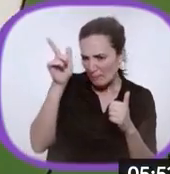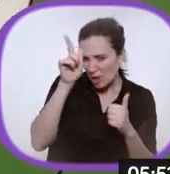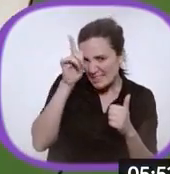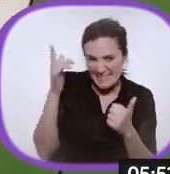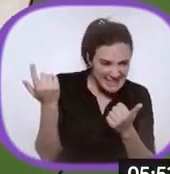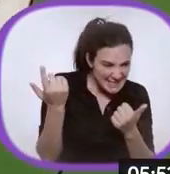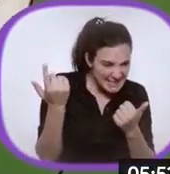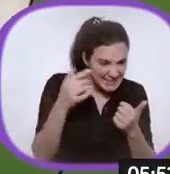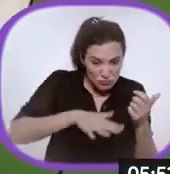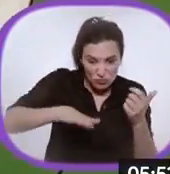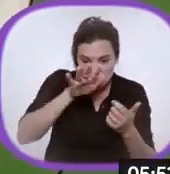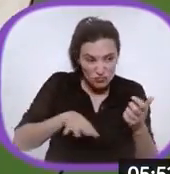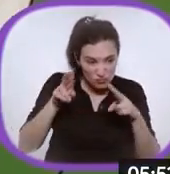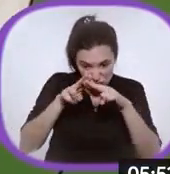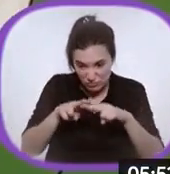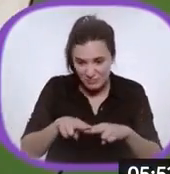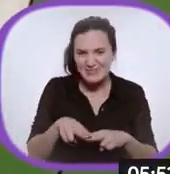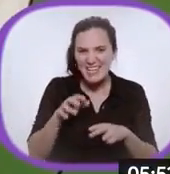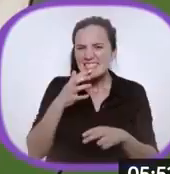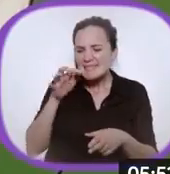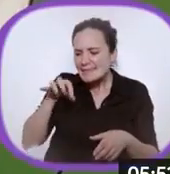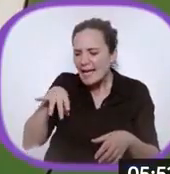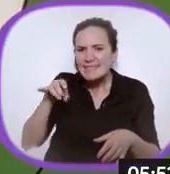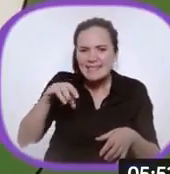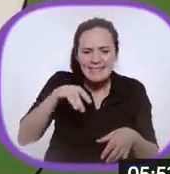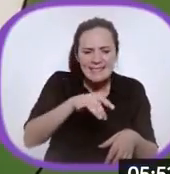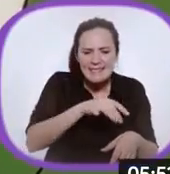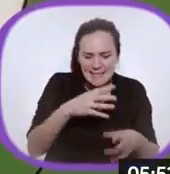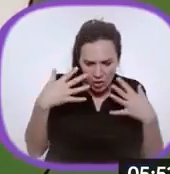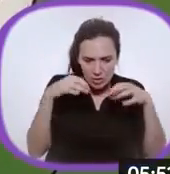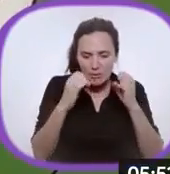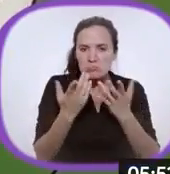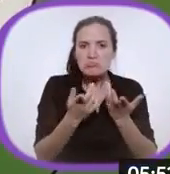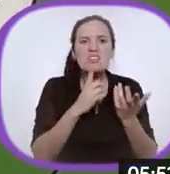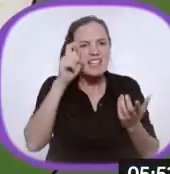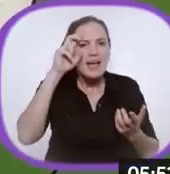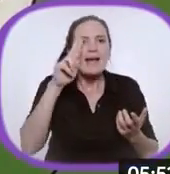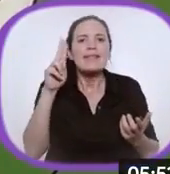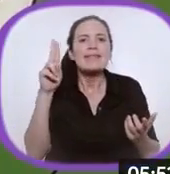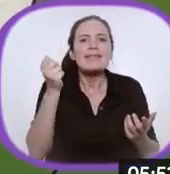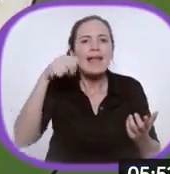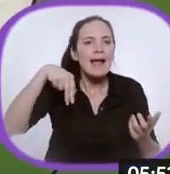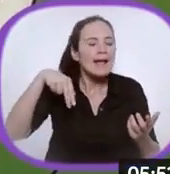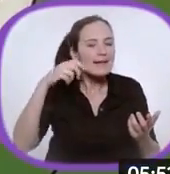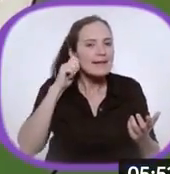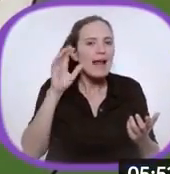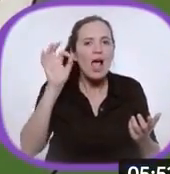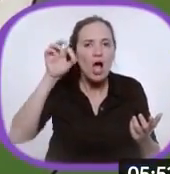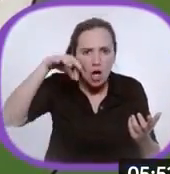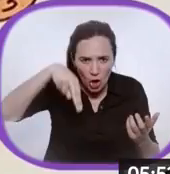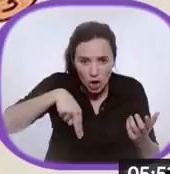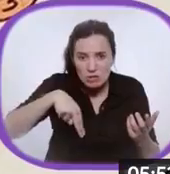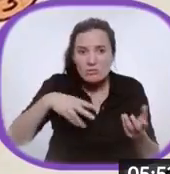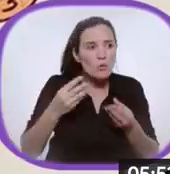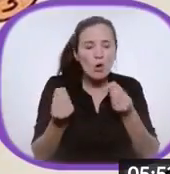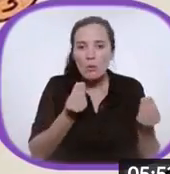noche. Hallamos algunas manchas de sangre esta mañana, pero nada que pudiéramos seguir. ¿Qué tal Tarragón? Aún está en coma. El doctor